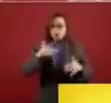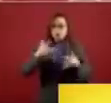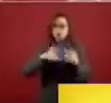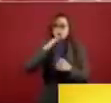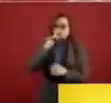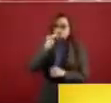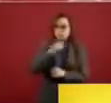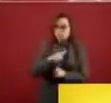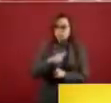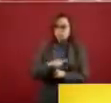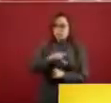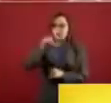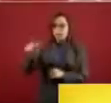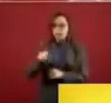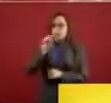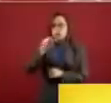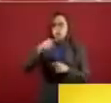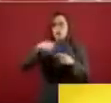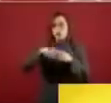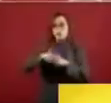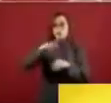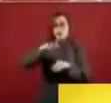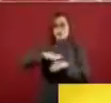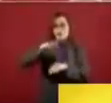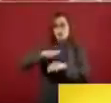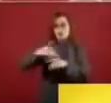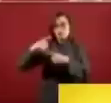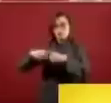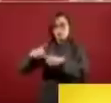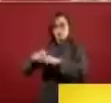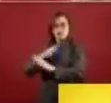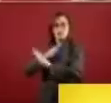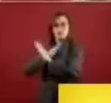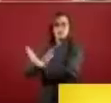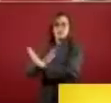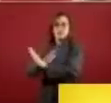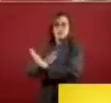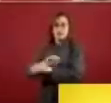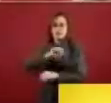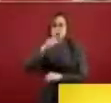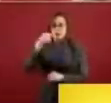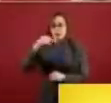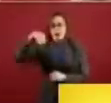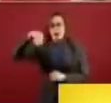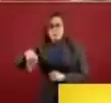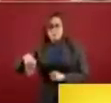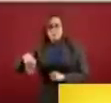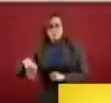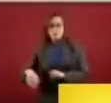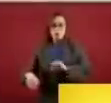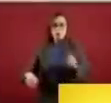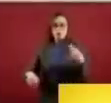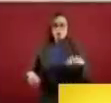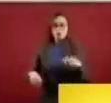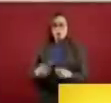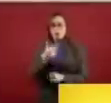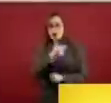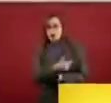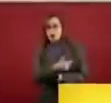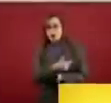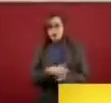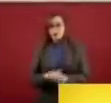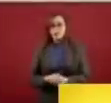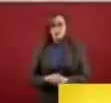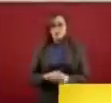a aumentar los distintos tipos de anticuerpos particular unos que se llaman m y otros que se llaman g entonces la